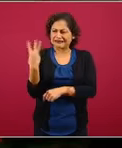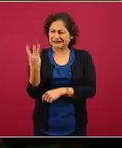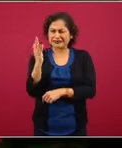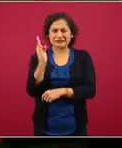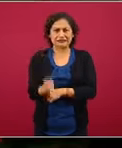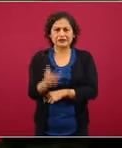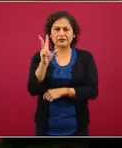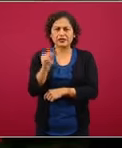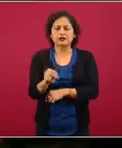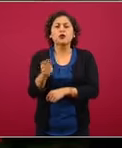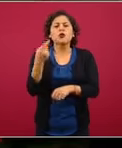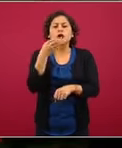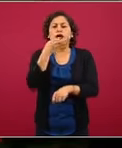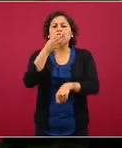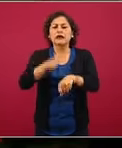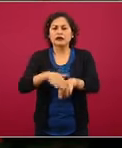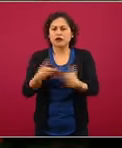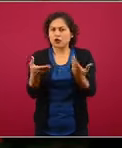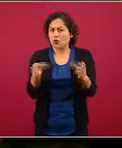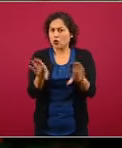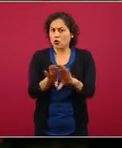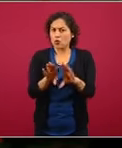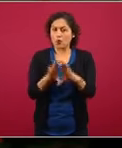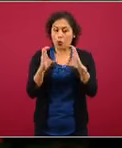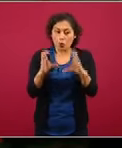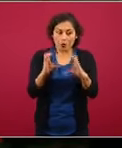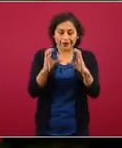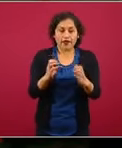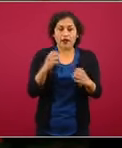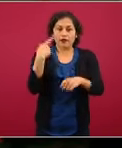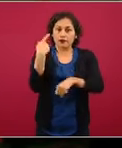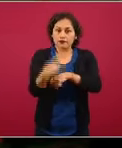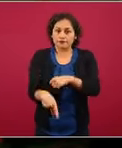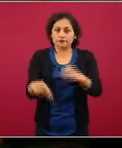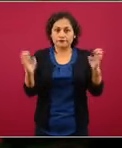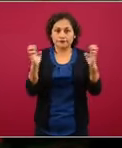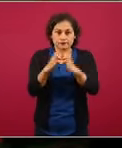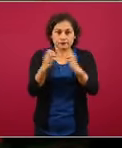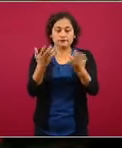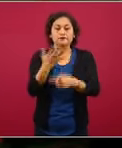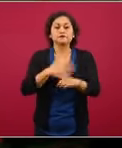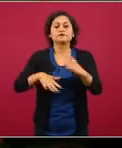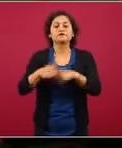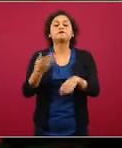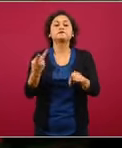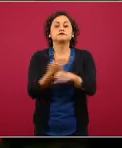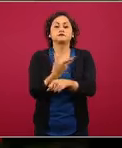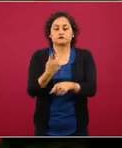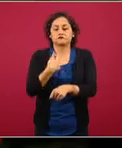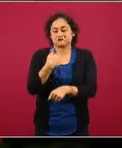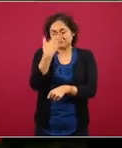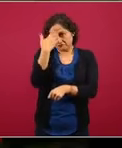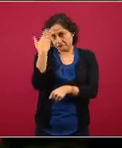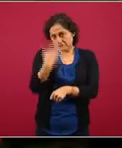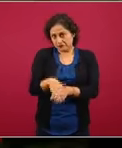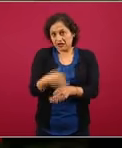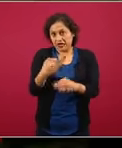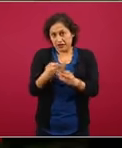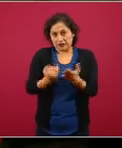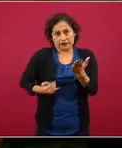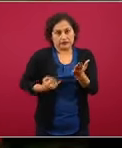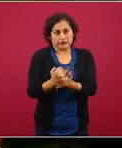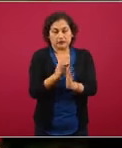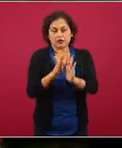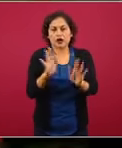¿Qué precauciones levantan ante esta evaluación de emergencia, ¿no? Que me queda claro que no es como la definitiva, sino que podrían haber